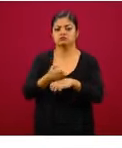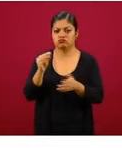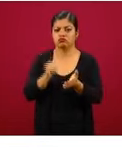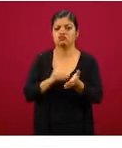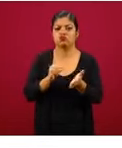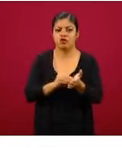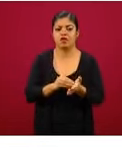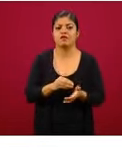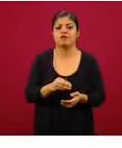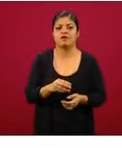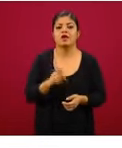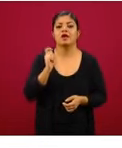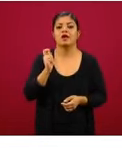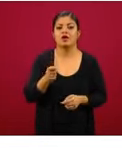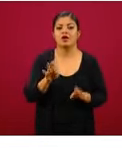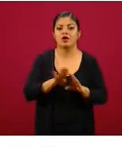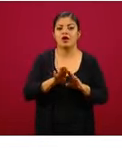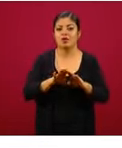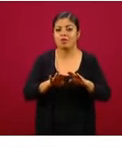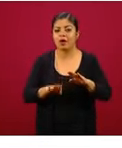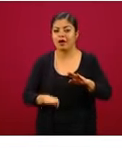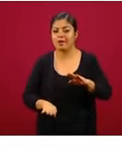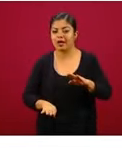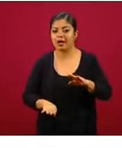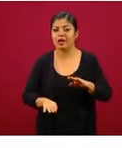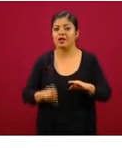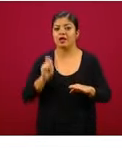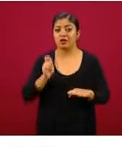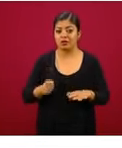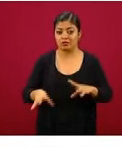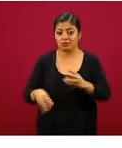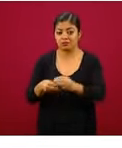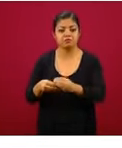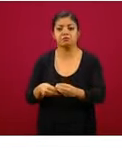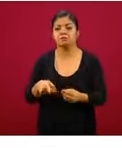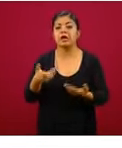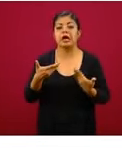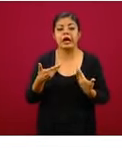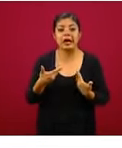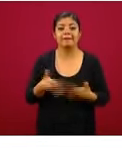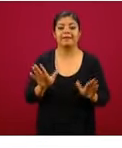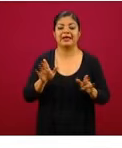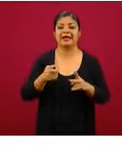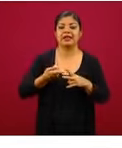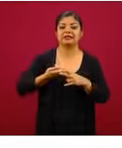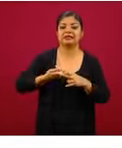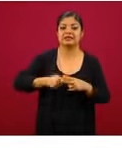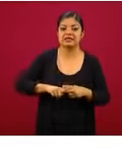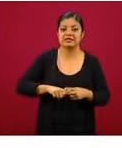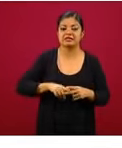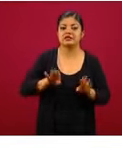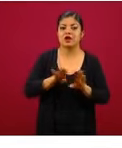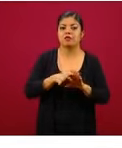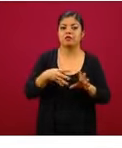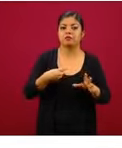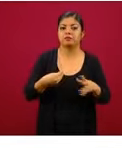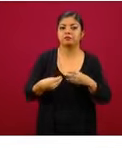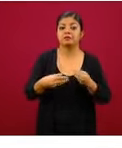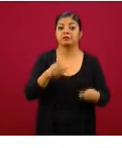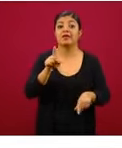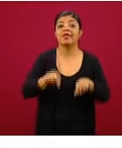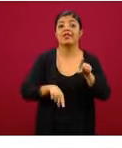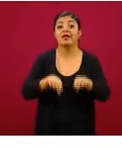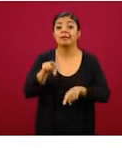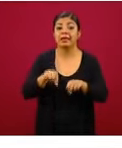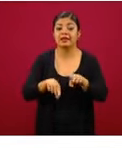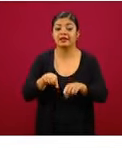la parte más baja de la carga acumulada, lo que quiere decir que apenas van a iniciar con una transmisión, y dependiendo de